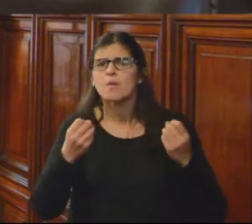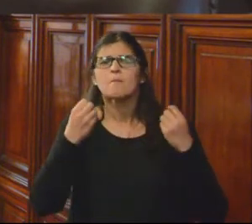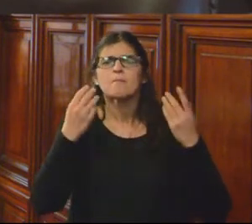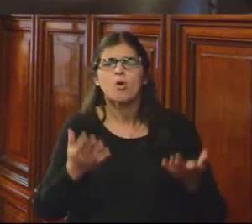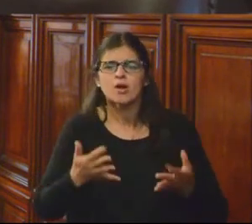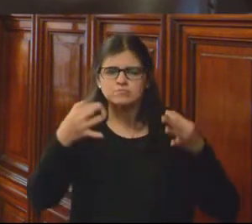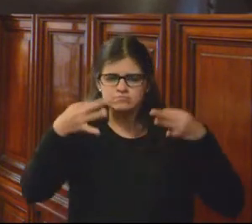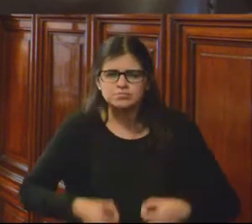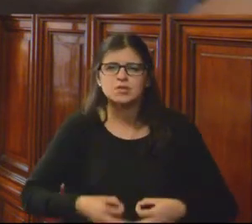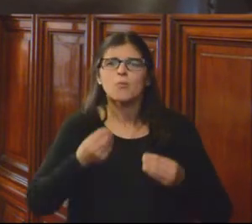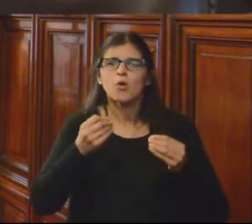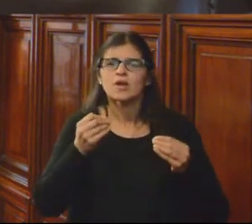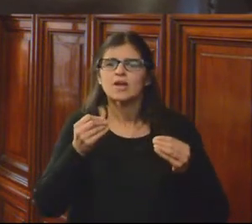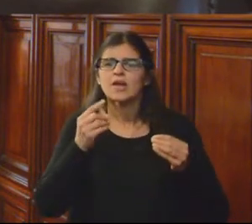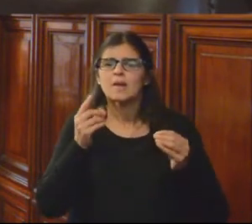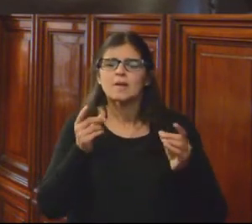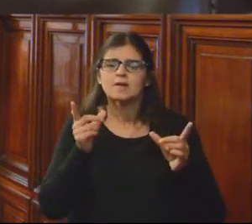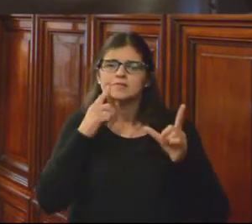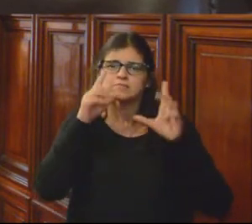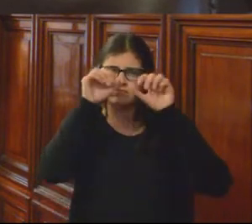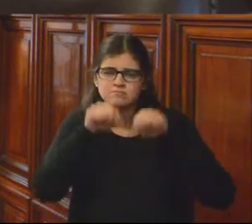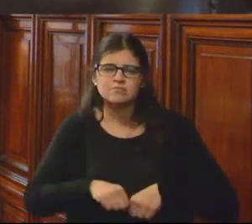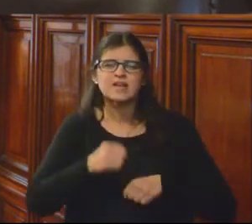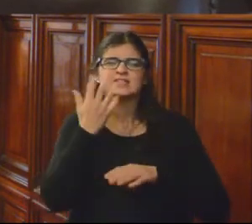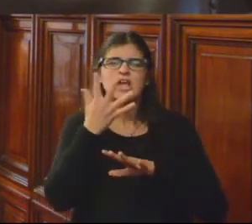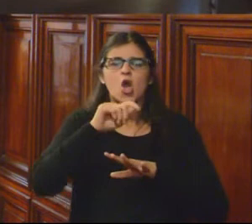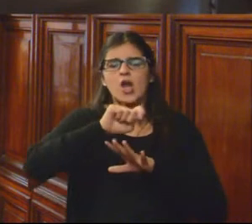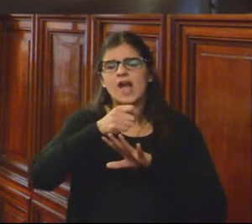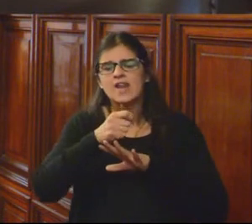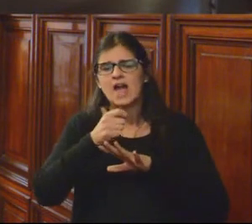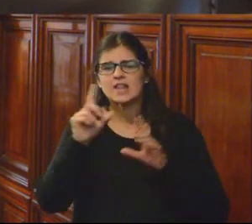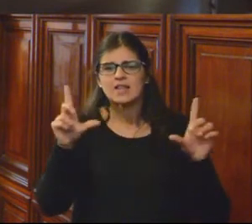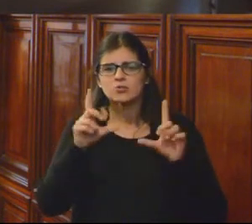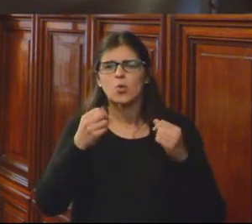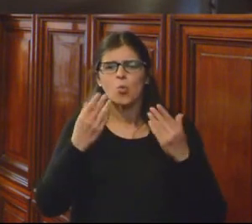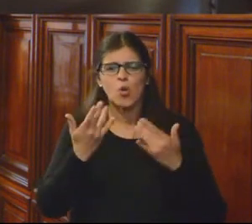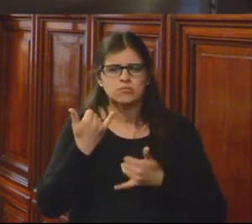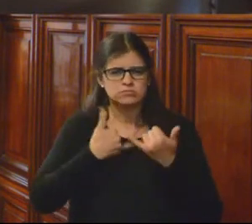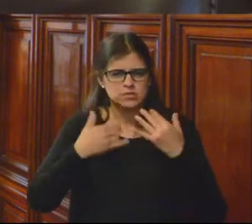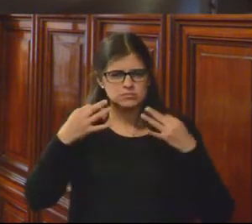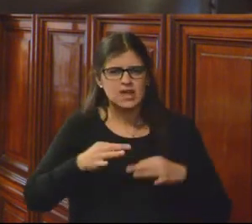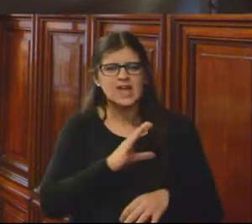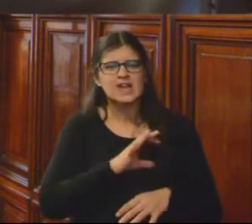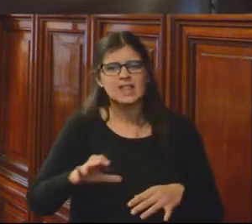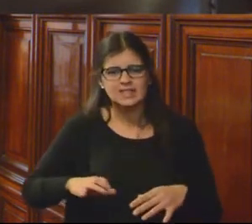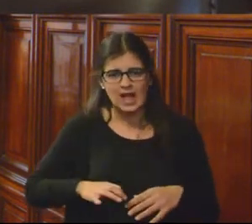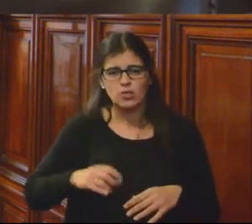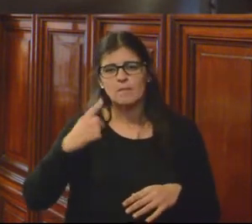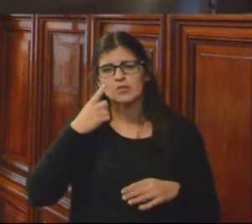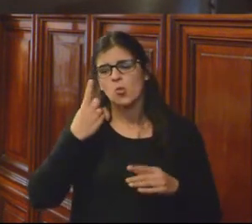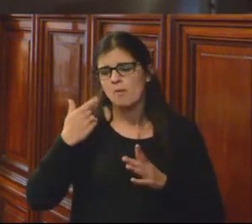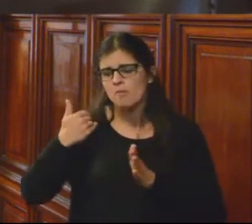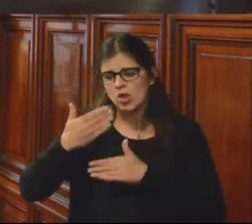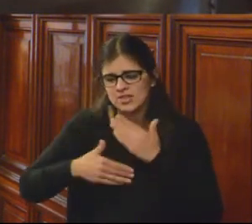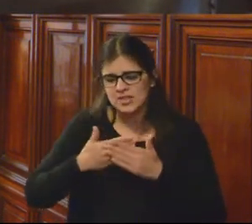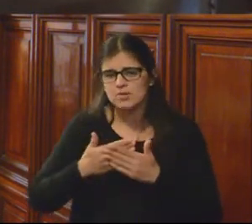motivos precisos del cierre de más de 5 canales de televisión? ¿Cuáles fueron esas informaciones que a juicio del Estado merecieron un